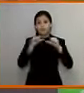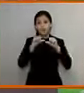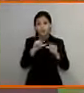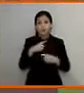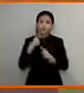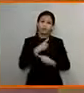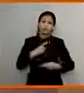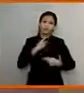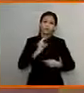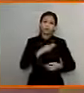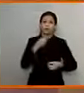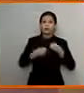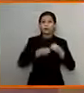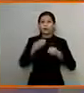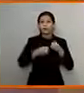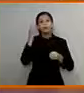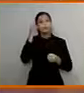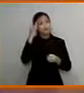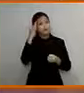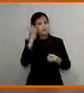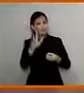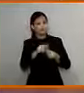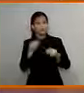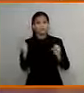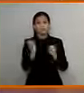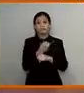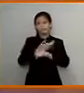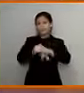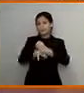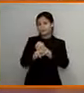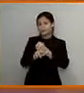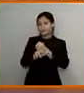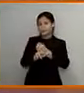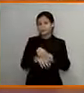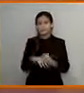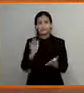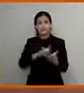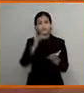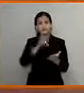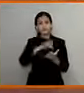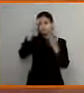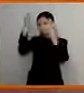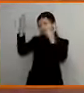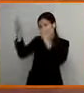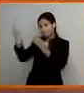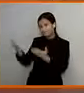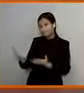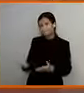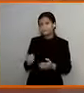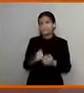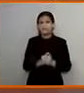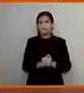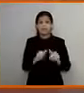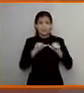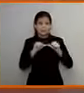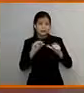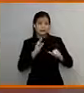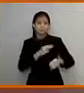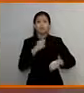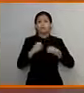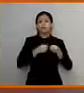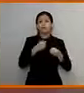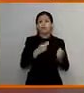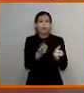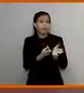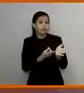diversión de este sorteo conociendo los tres números ganadores de Pega 3. Agradecemos también a nuestro notario que está para dar fe de la legalidad a cada uno